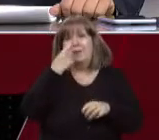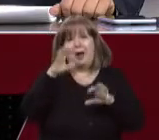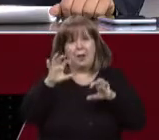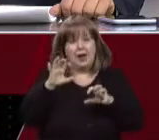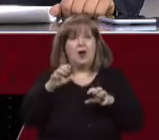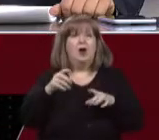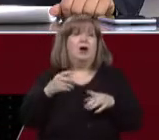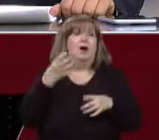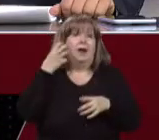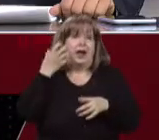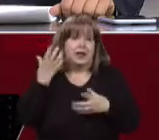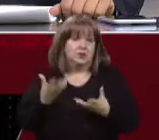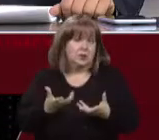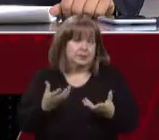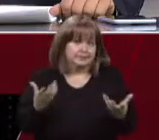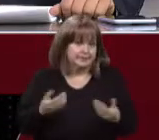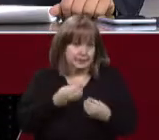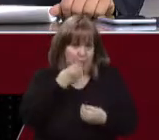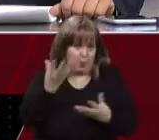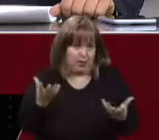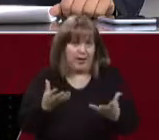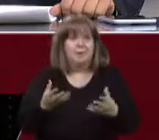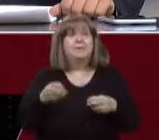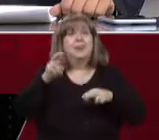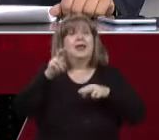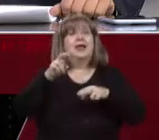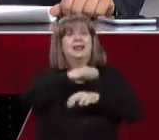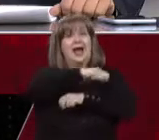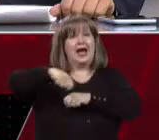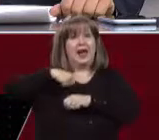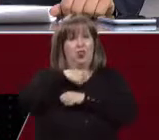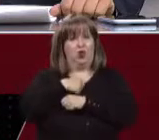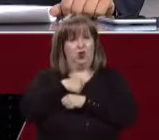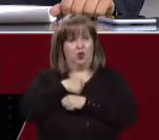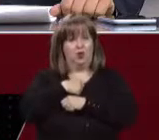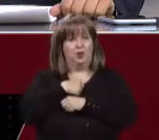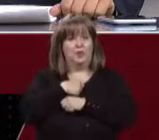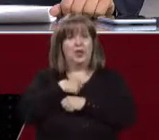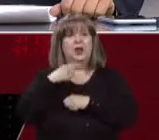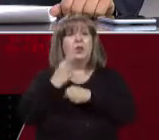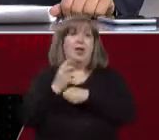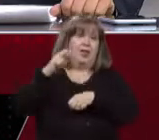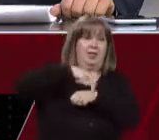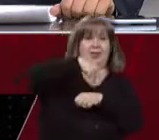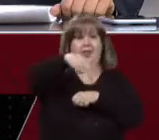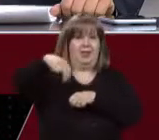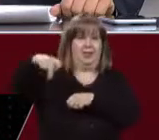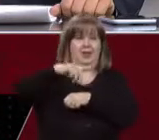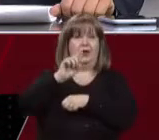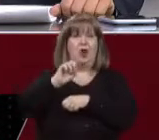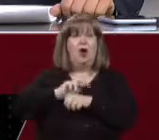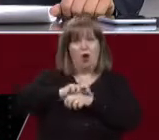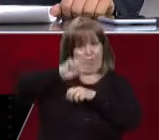sea, la mascota o el caniche o como le quieran, se la voy a decir, no tenga posibilidad de moverse o